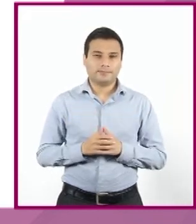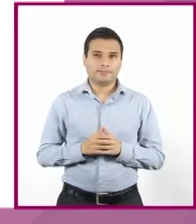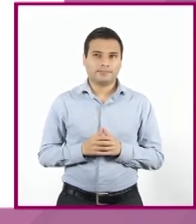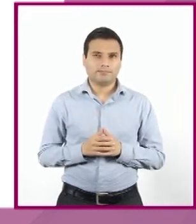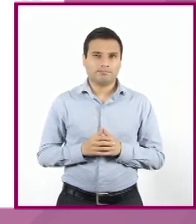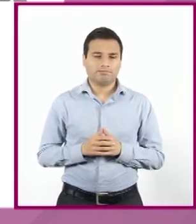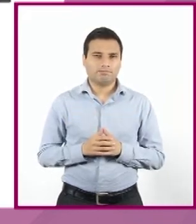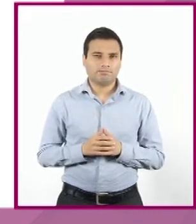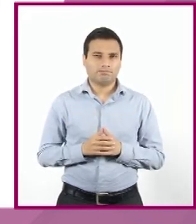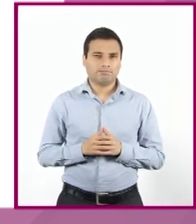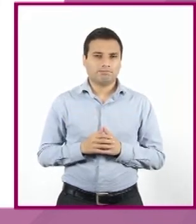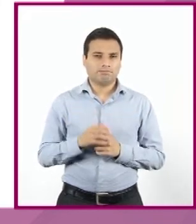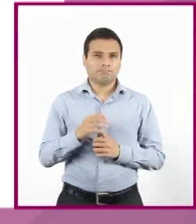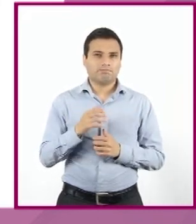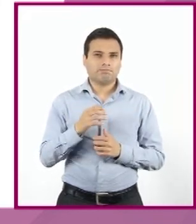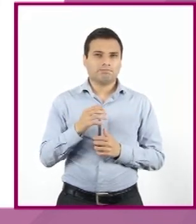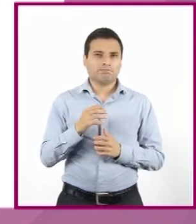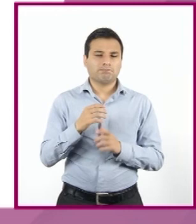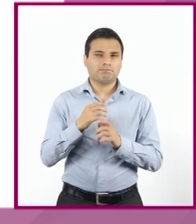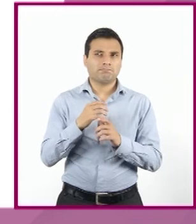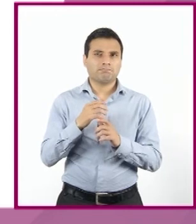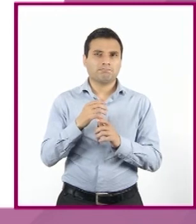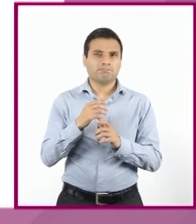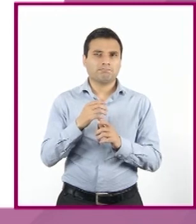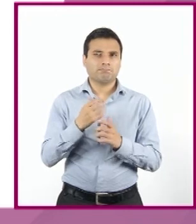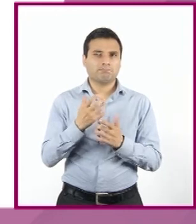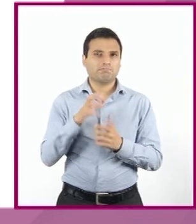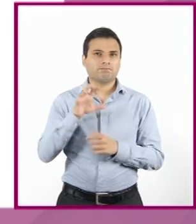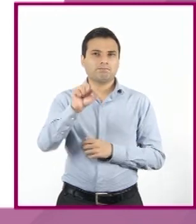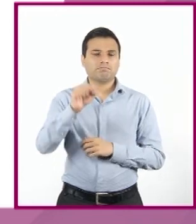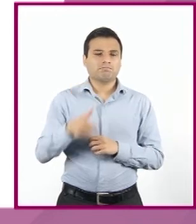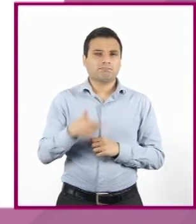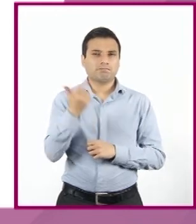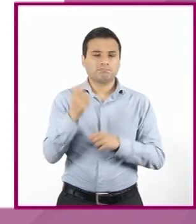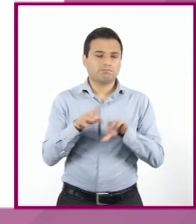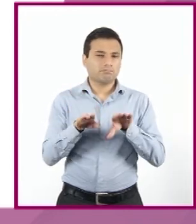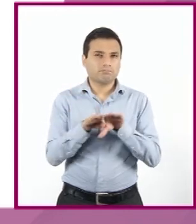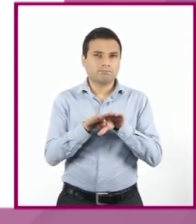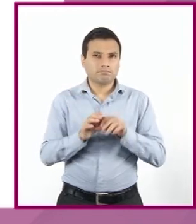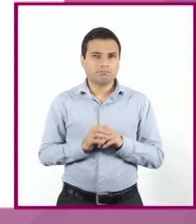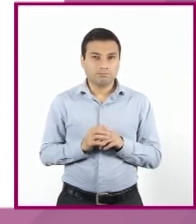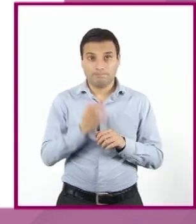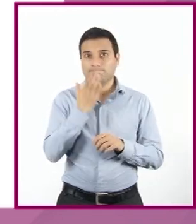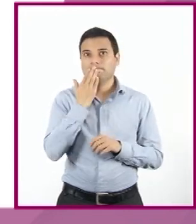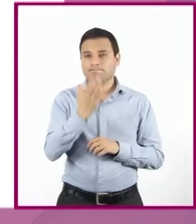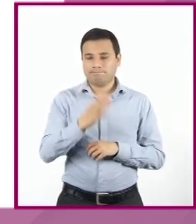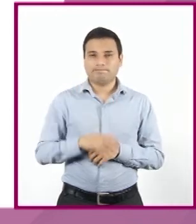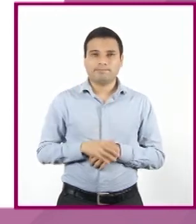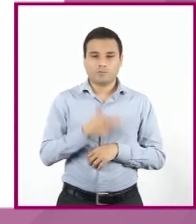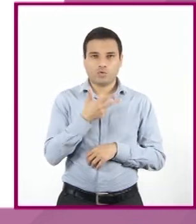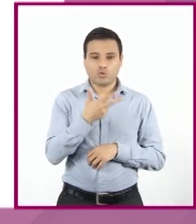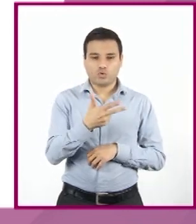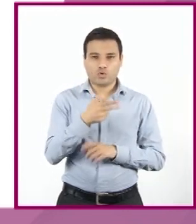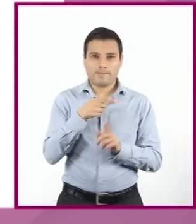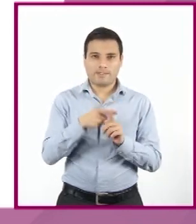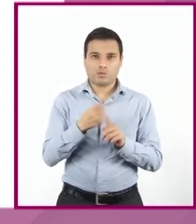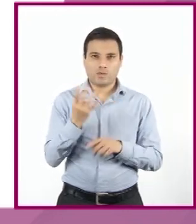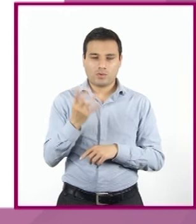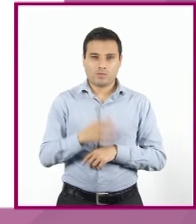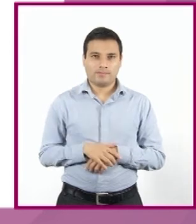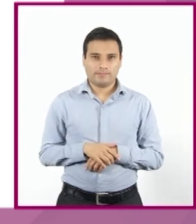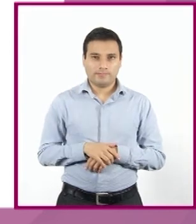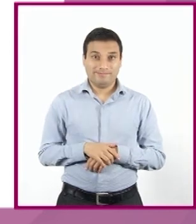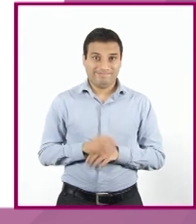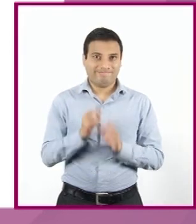cifra debo sumarle a 8 para que el resultado sea 12? Muy bien, 4. Esto significa que